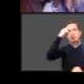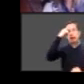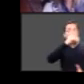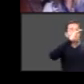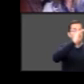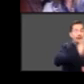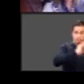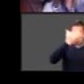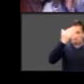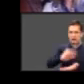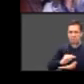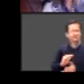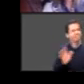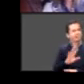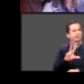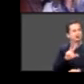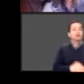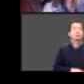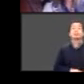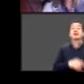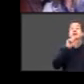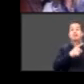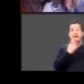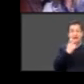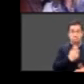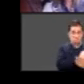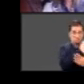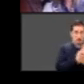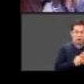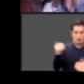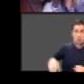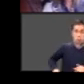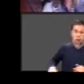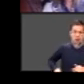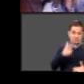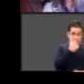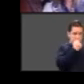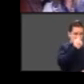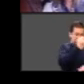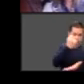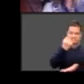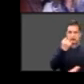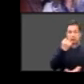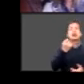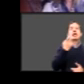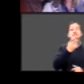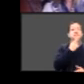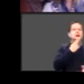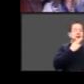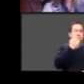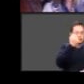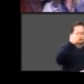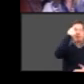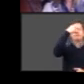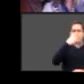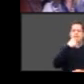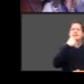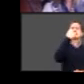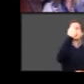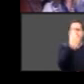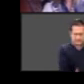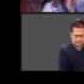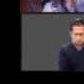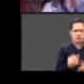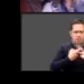cada uno de estos programas atienden a otras poblaciones adicionales a la primera infancia sin embargo